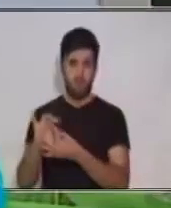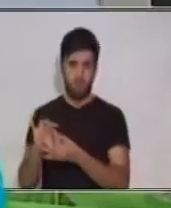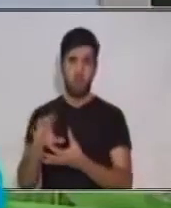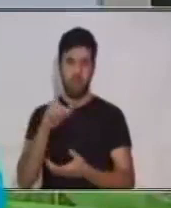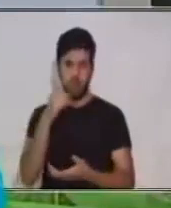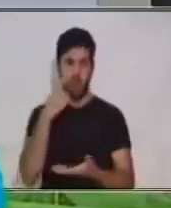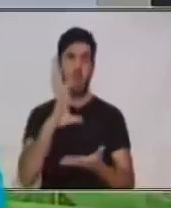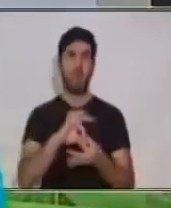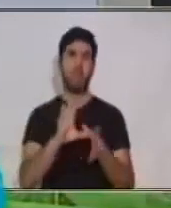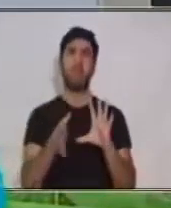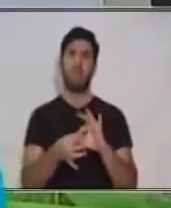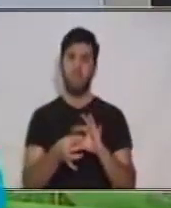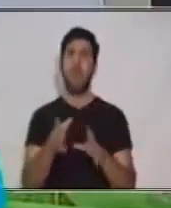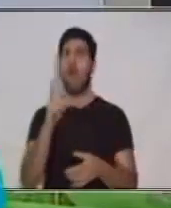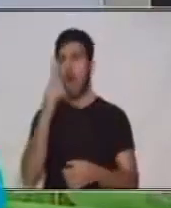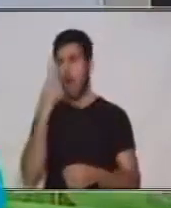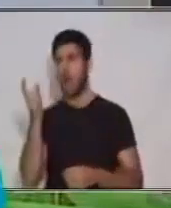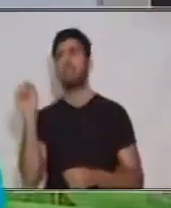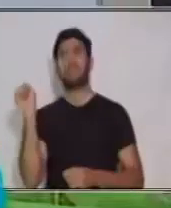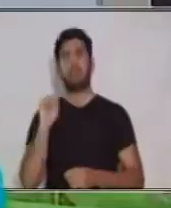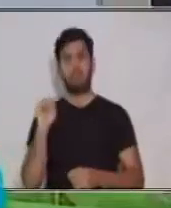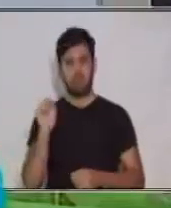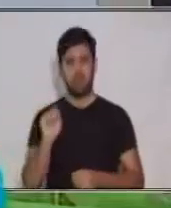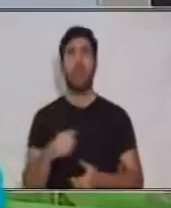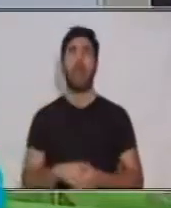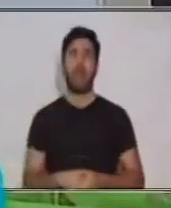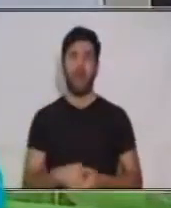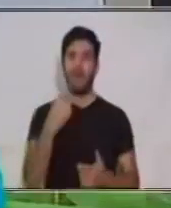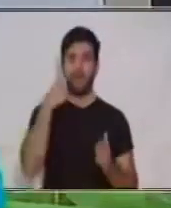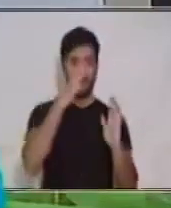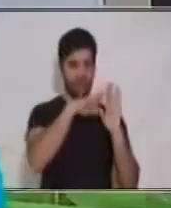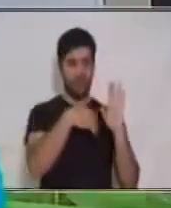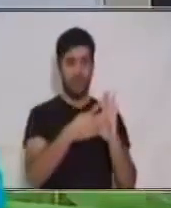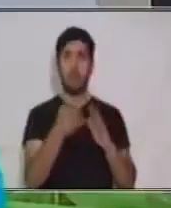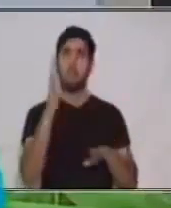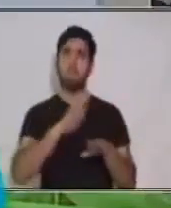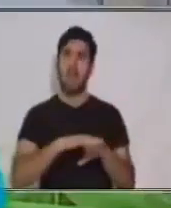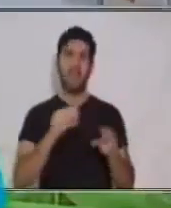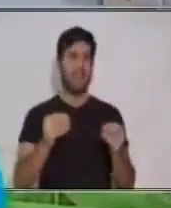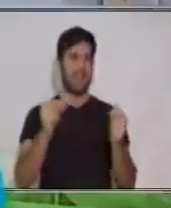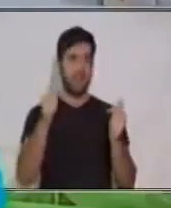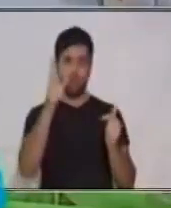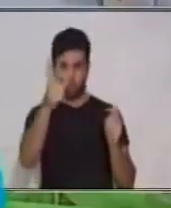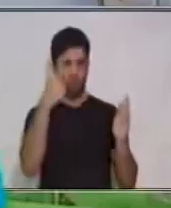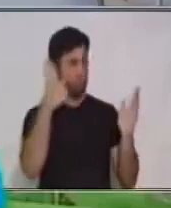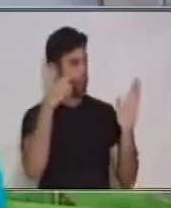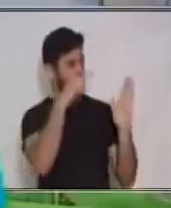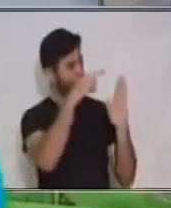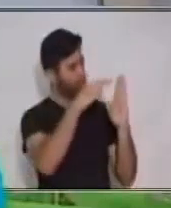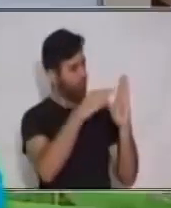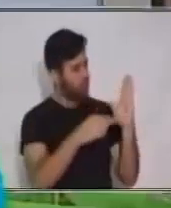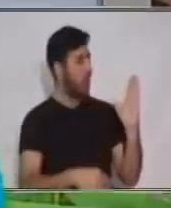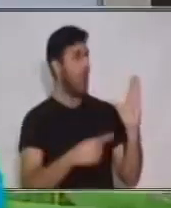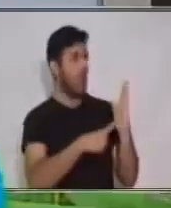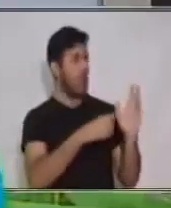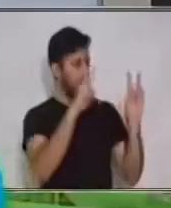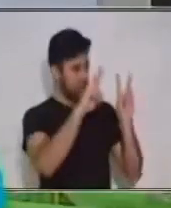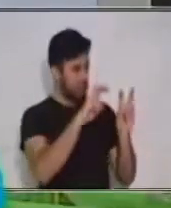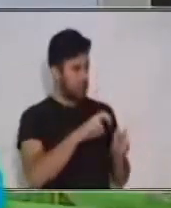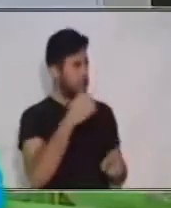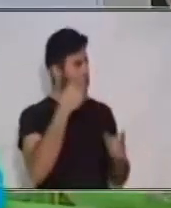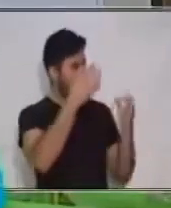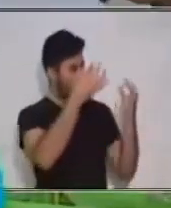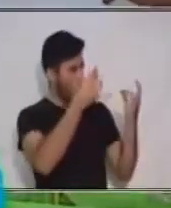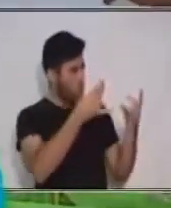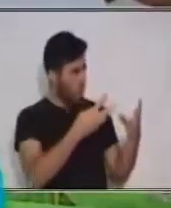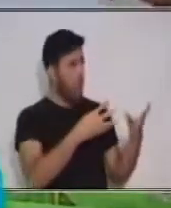Si yo observo la tabla, sí. Si te das cuenta, esto fue mucho más rápido. Tú observas la tabla, cuentas